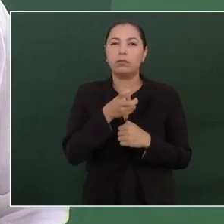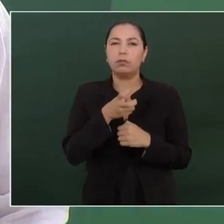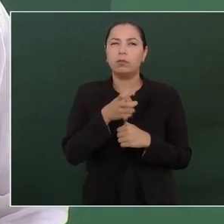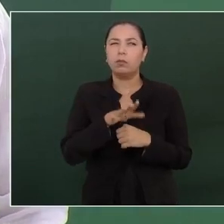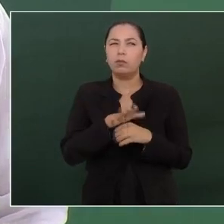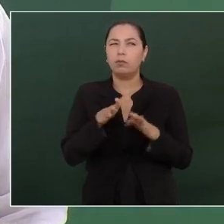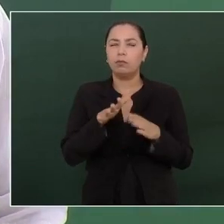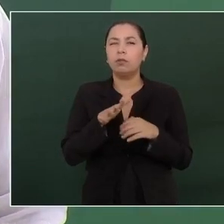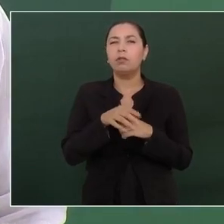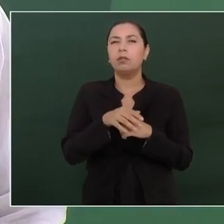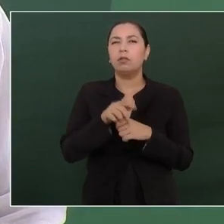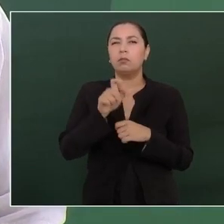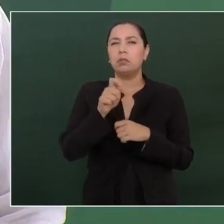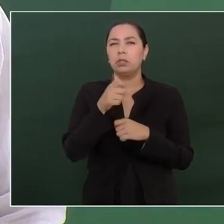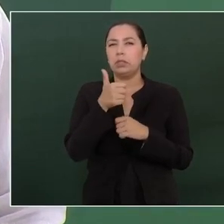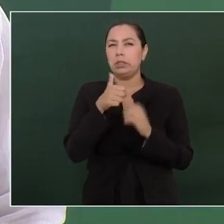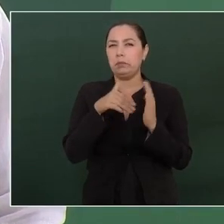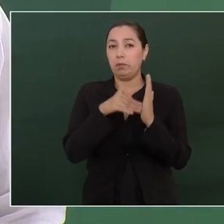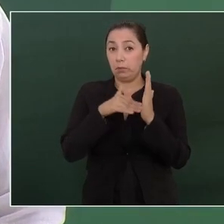26 mil millones,